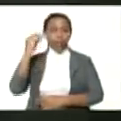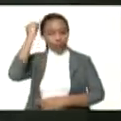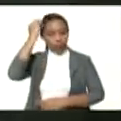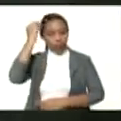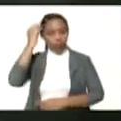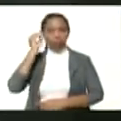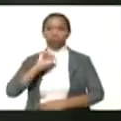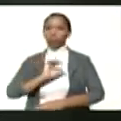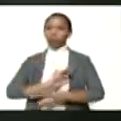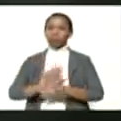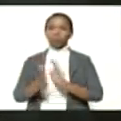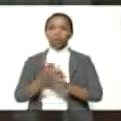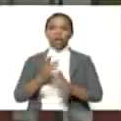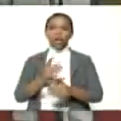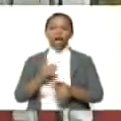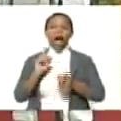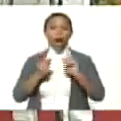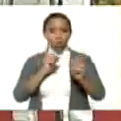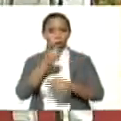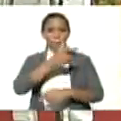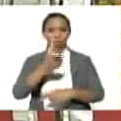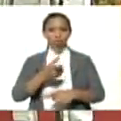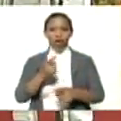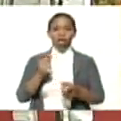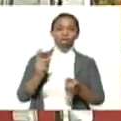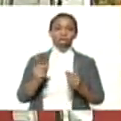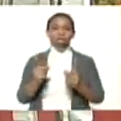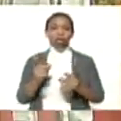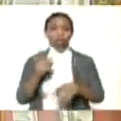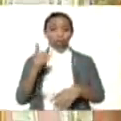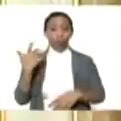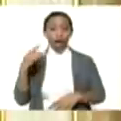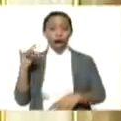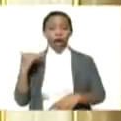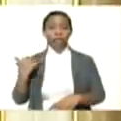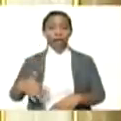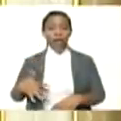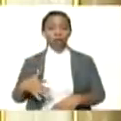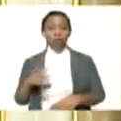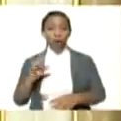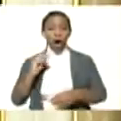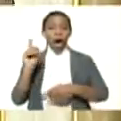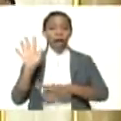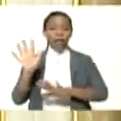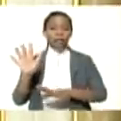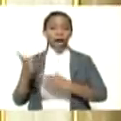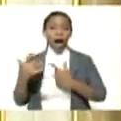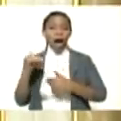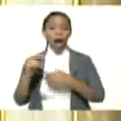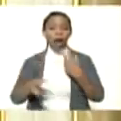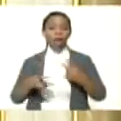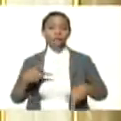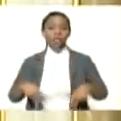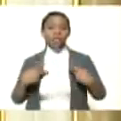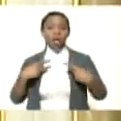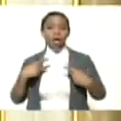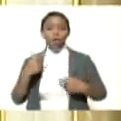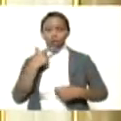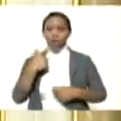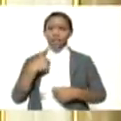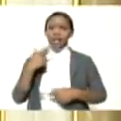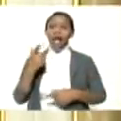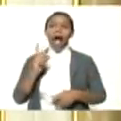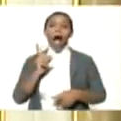Hay gente que vacila a veces. Tiene derecho, así es la vida. Que uno le dice: mira, hace